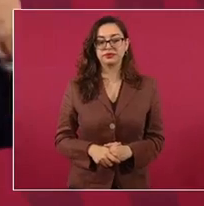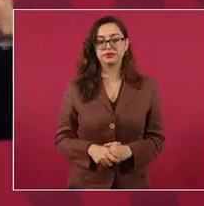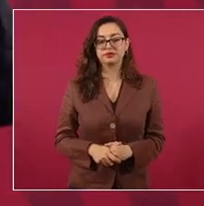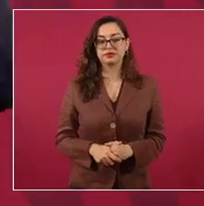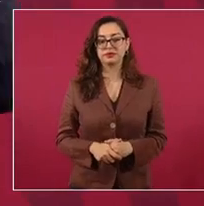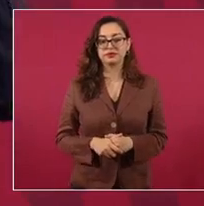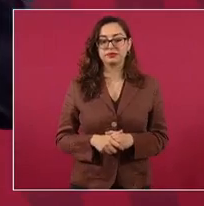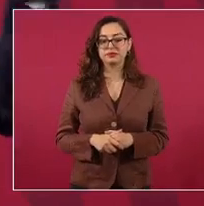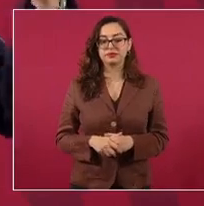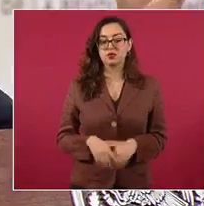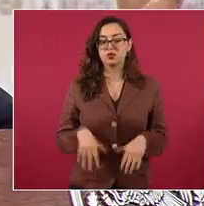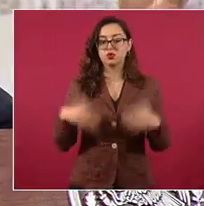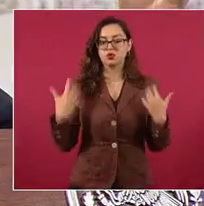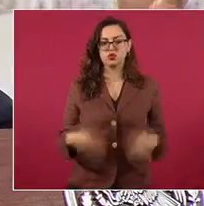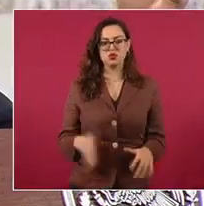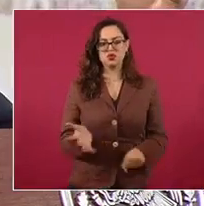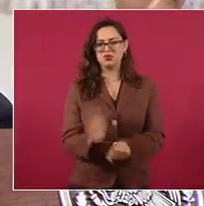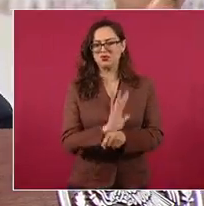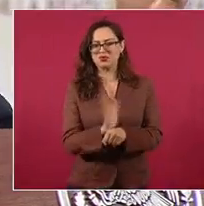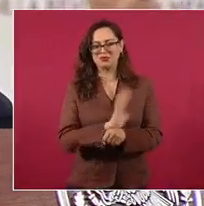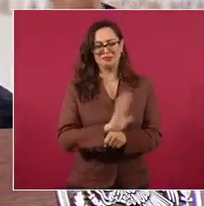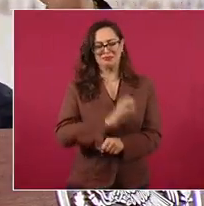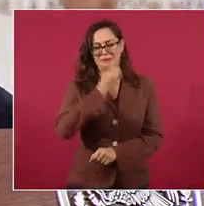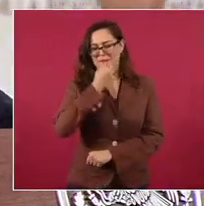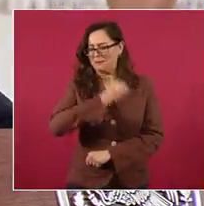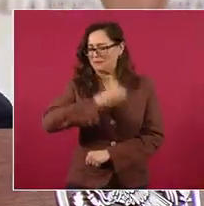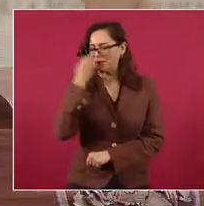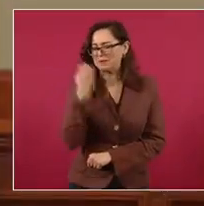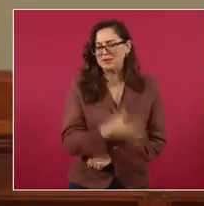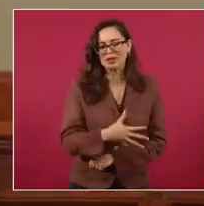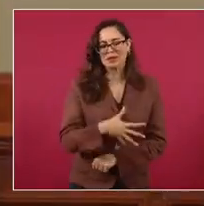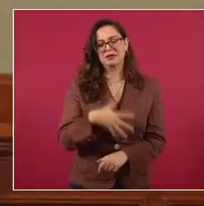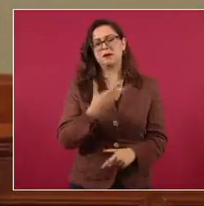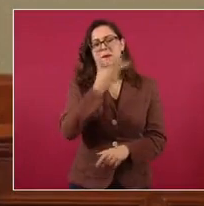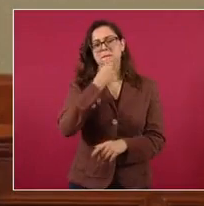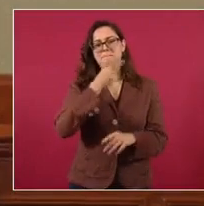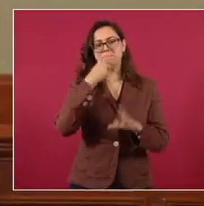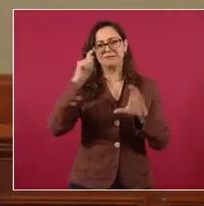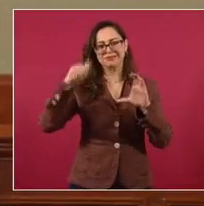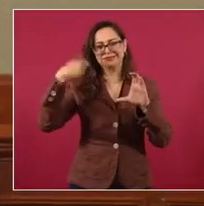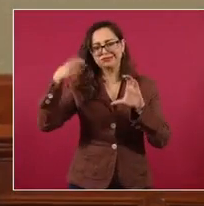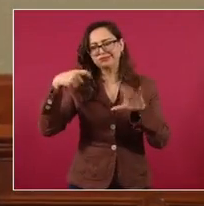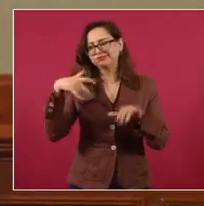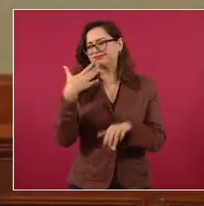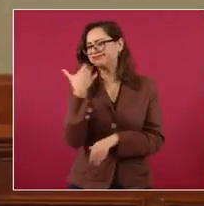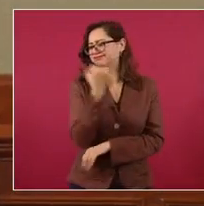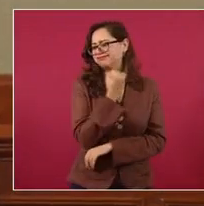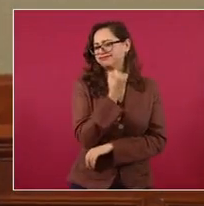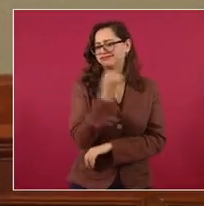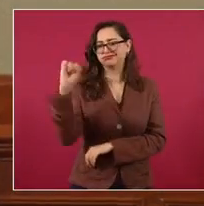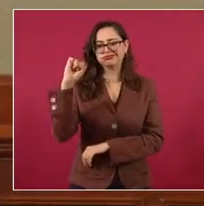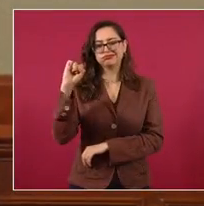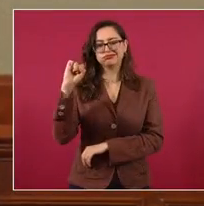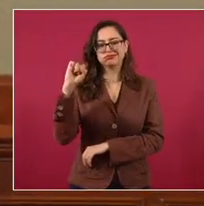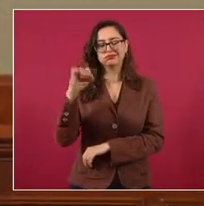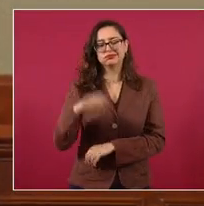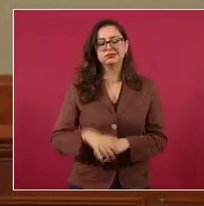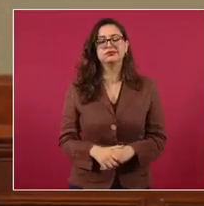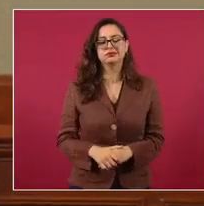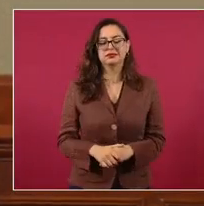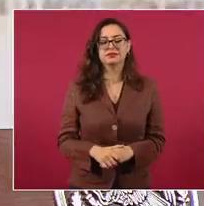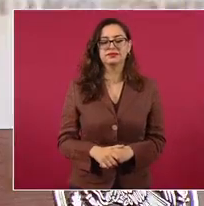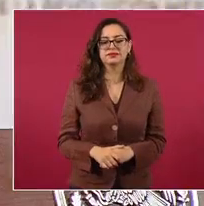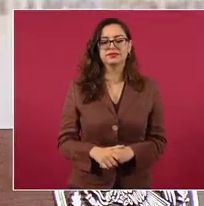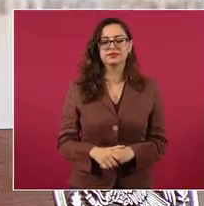De Luis Estrada, que es extraordinario, es un cineasta de primera. Y ahí también